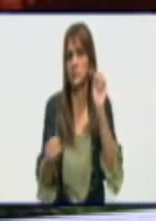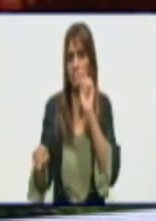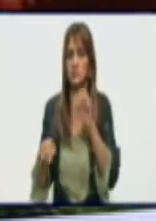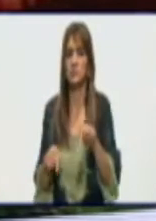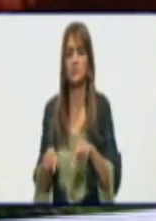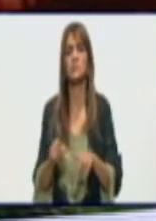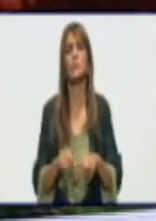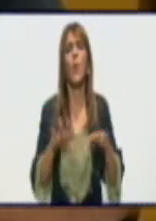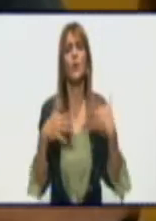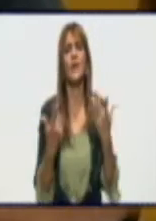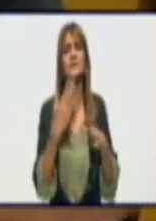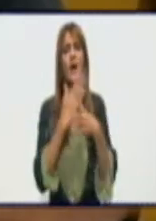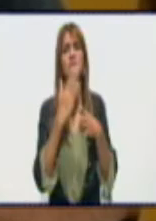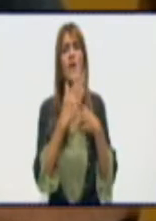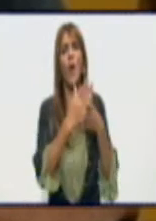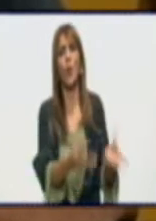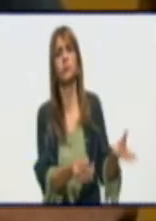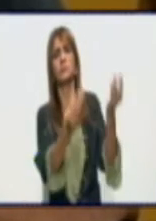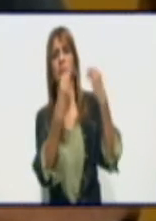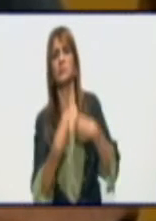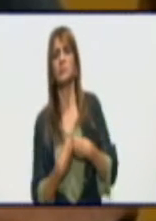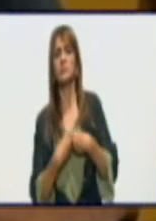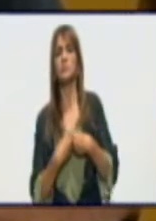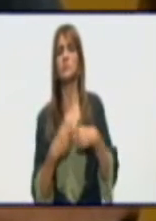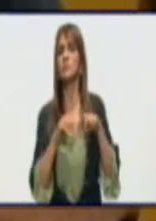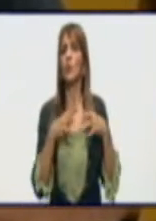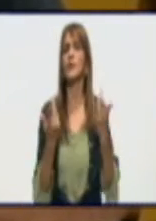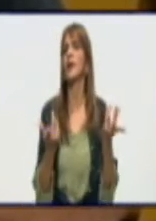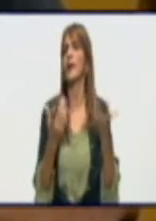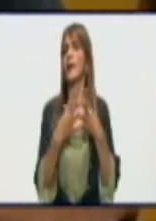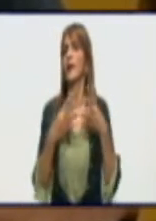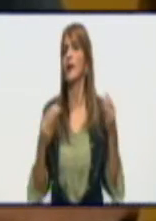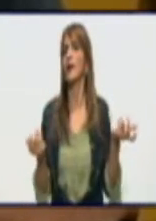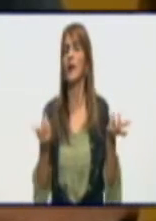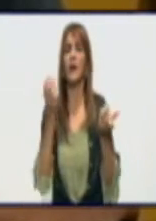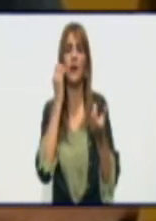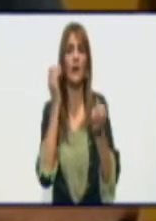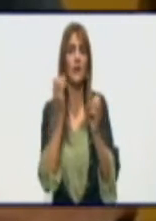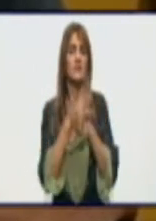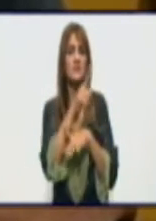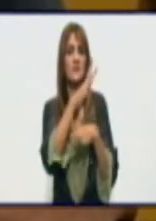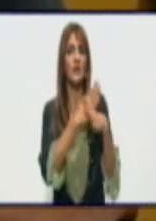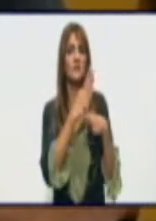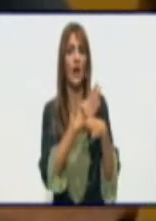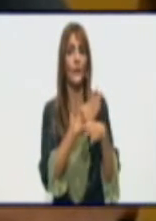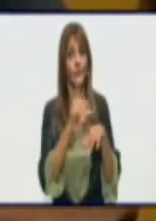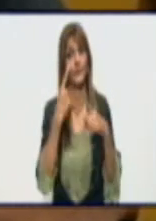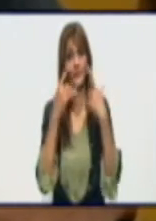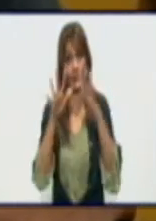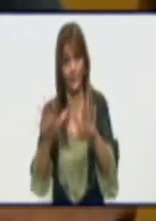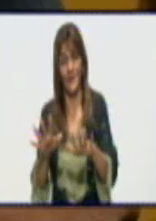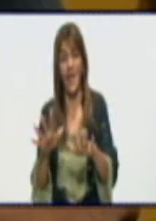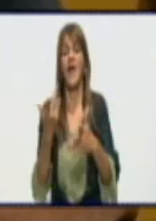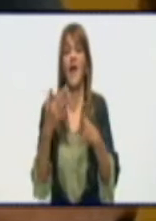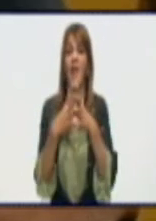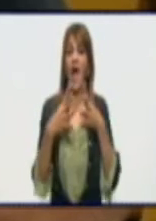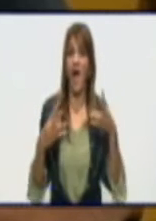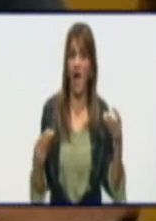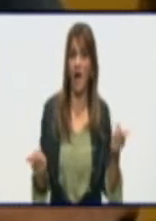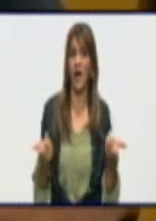Santiago? Porque realmente la harina tiene que poner la ferrocarriles, pero el ferrocarril no viaja con una casilla que le